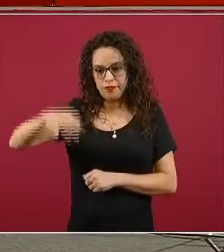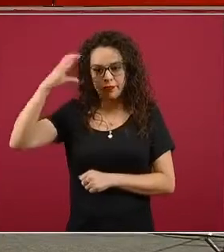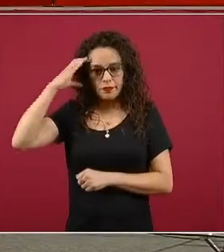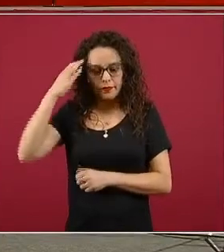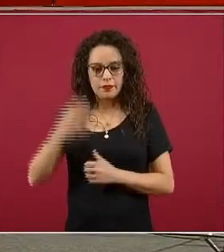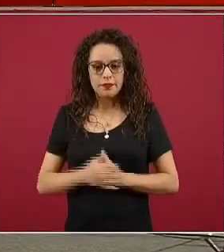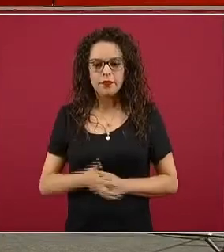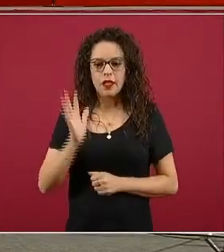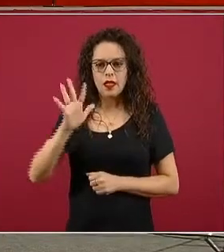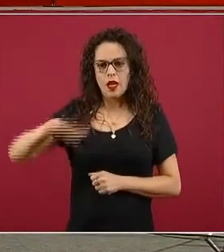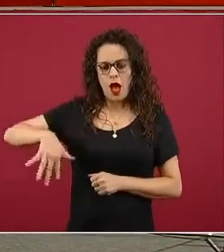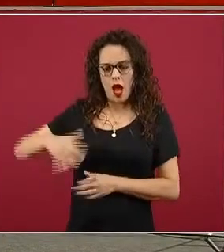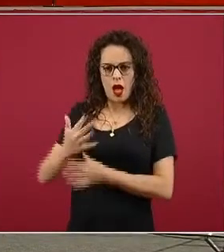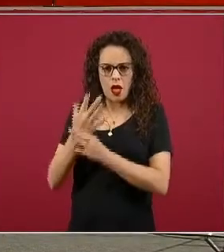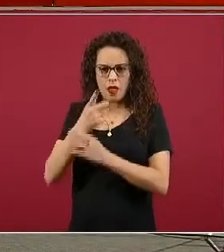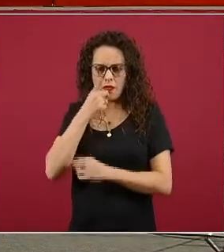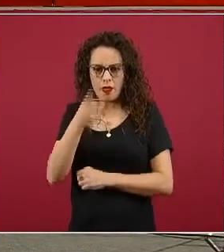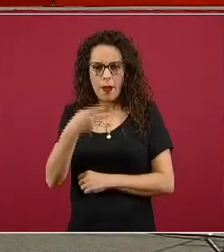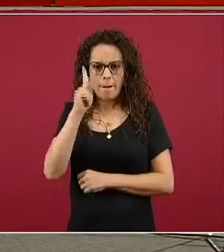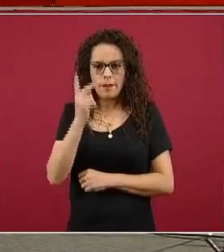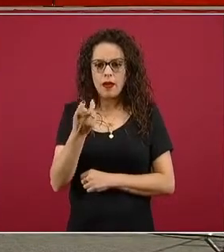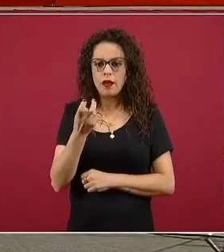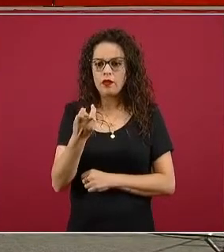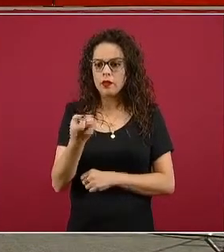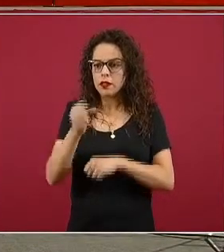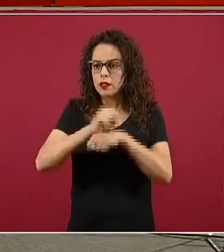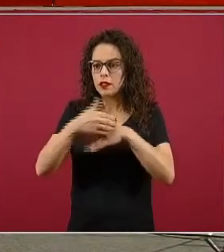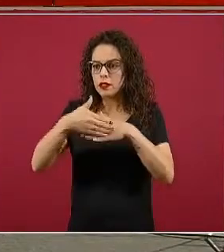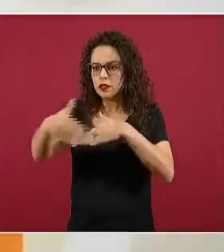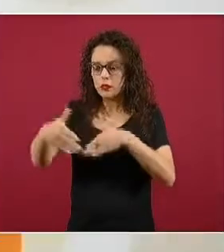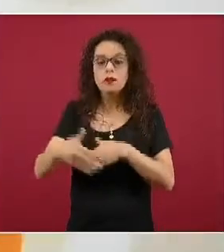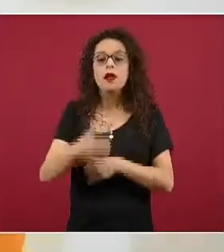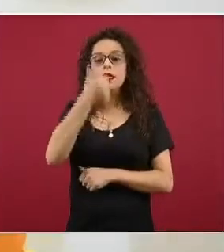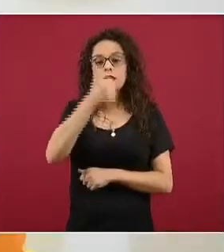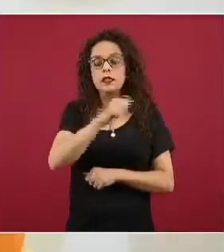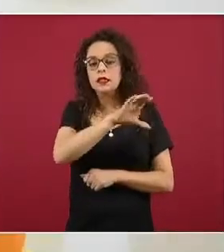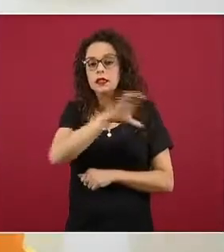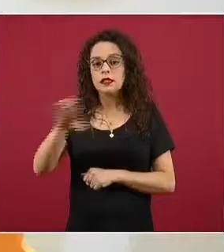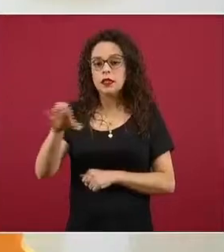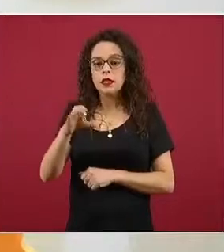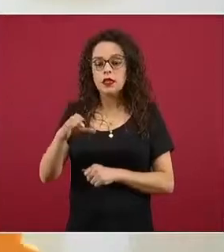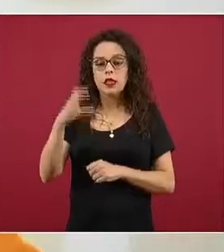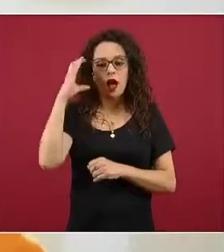tendríamos esta semana siguiente 600 camas más